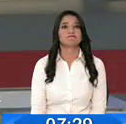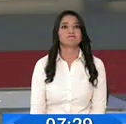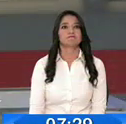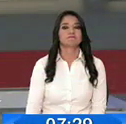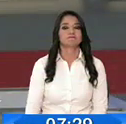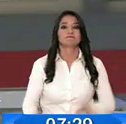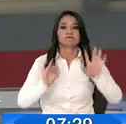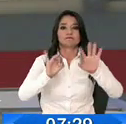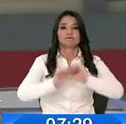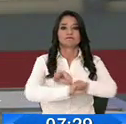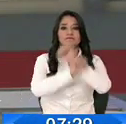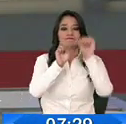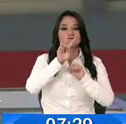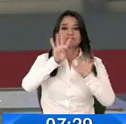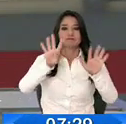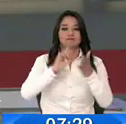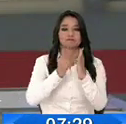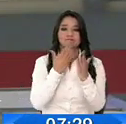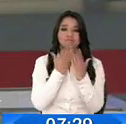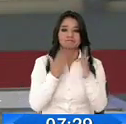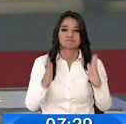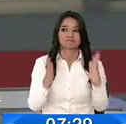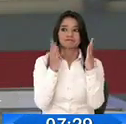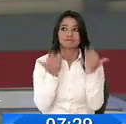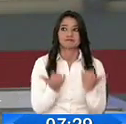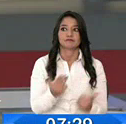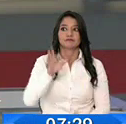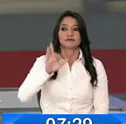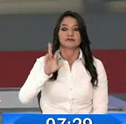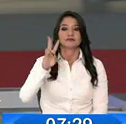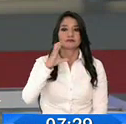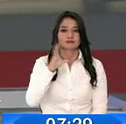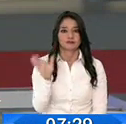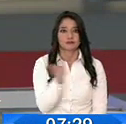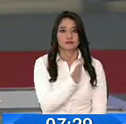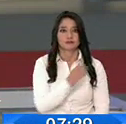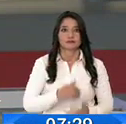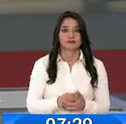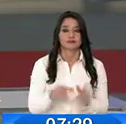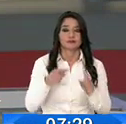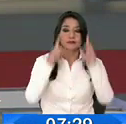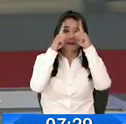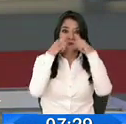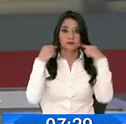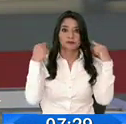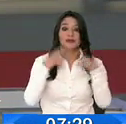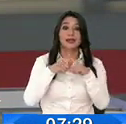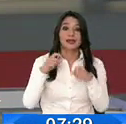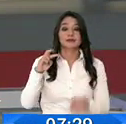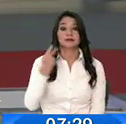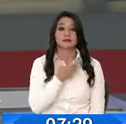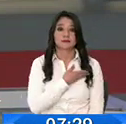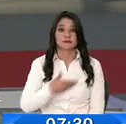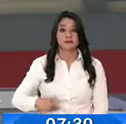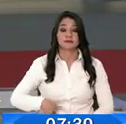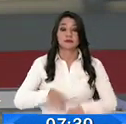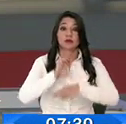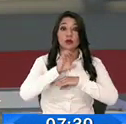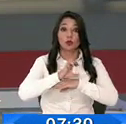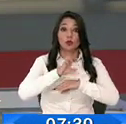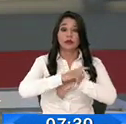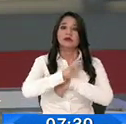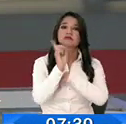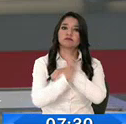a la mañana gracias por acompañarnos acá en la señal de televisa entró maría alejandra vicuña al exvicepresidente del ecuador fue